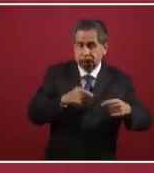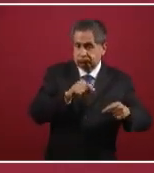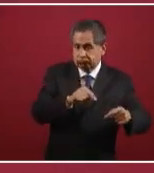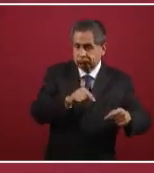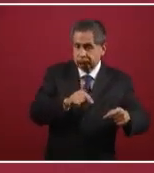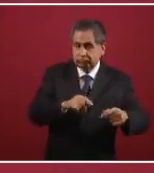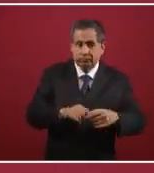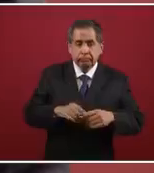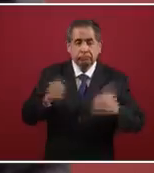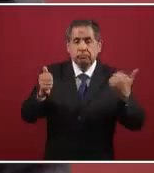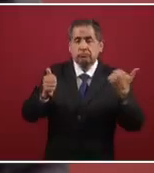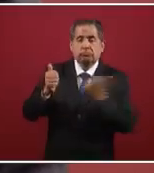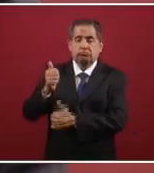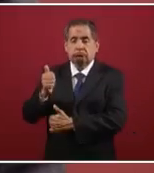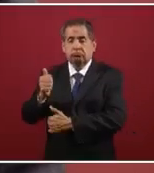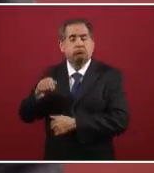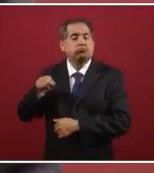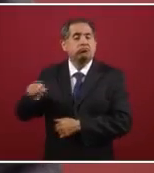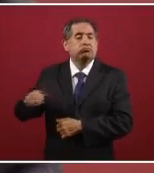fue sometido.